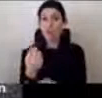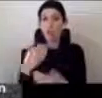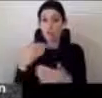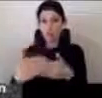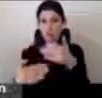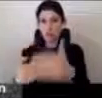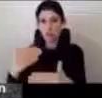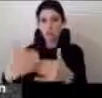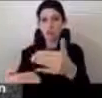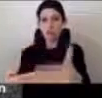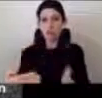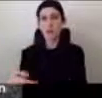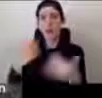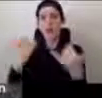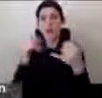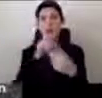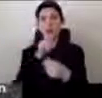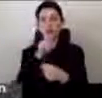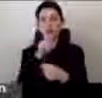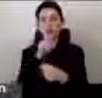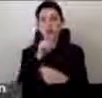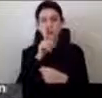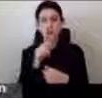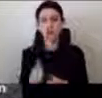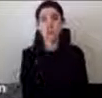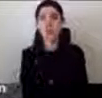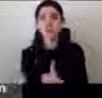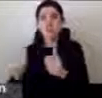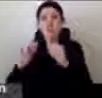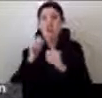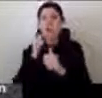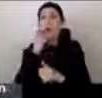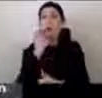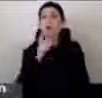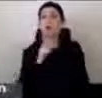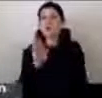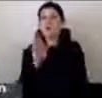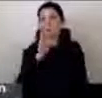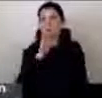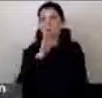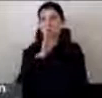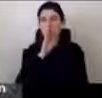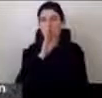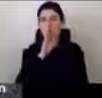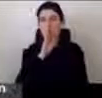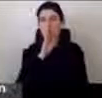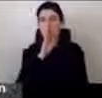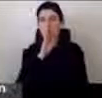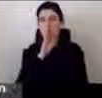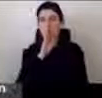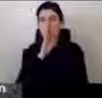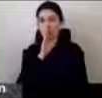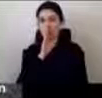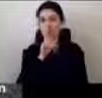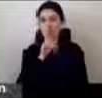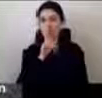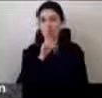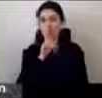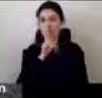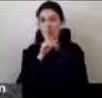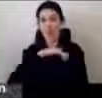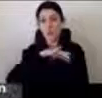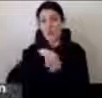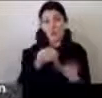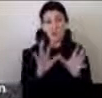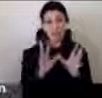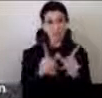que se tiene que realizar con el desafío de estar en silencio, sin poder comunicarnos. A nuestra familia y amigos este juego les encanta, es una